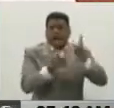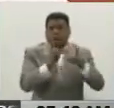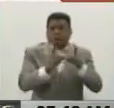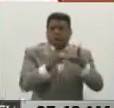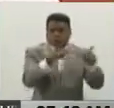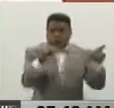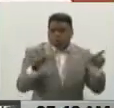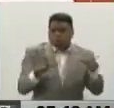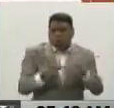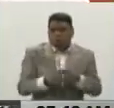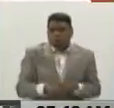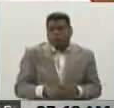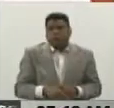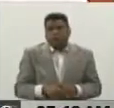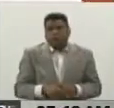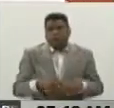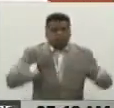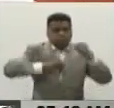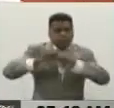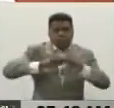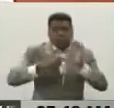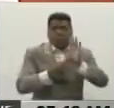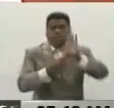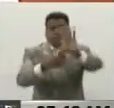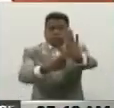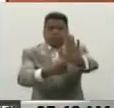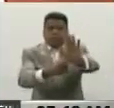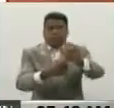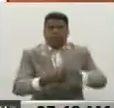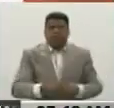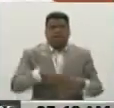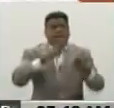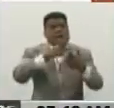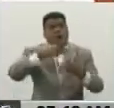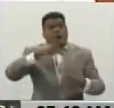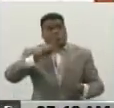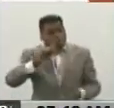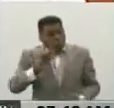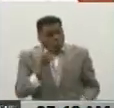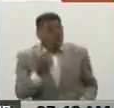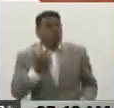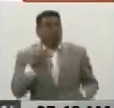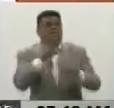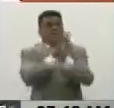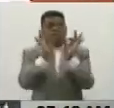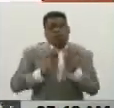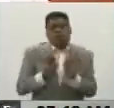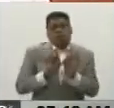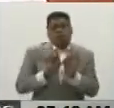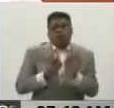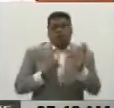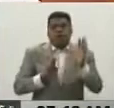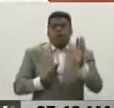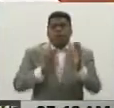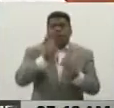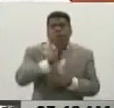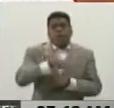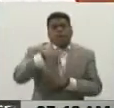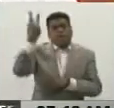en función de demostrar al pueblo que hay otra vía, que hay otra salida, que está la que podemos tener un país productivo, que podemos tener